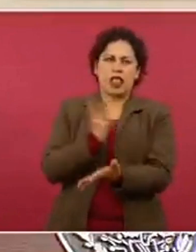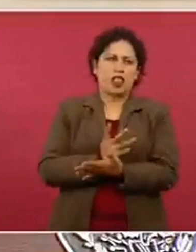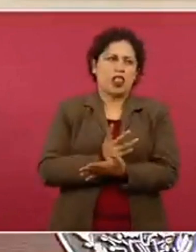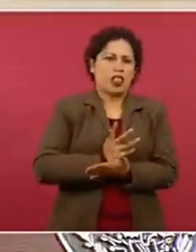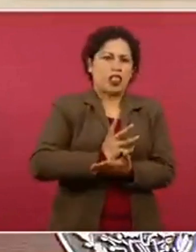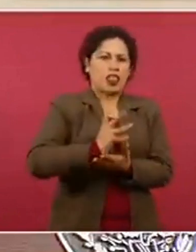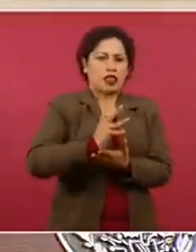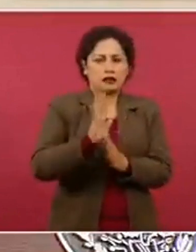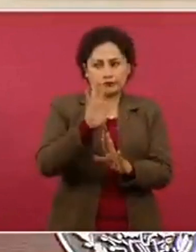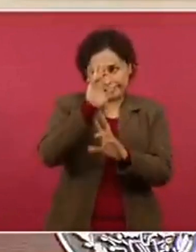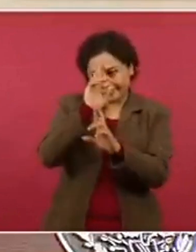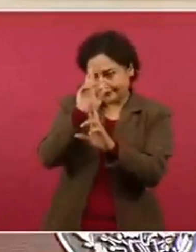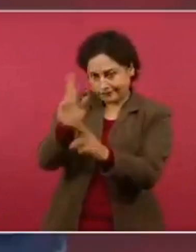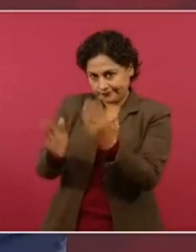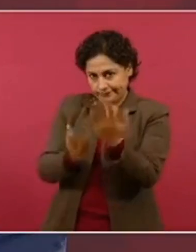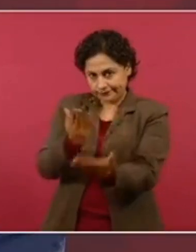respeto,